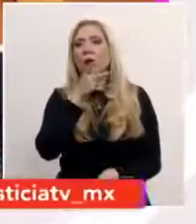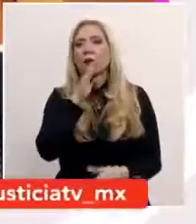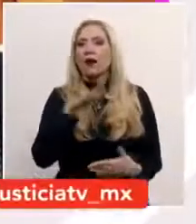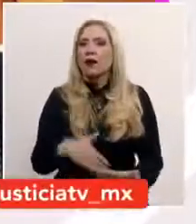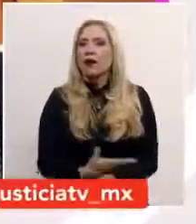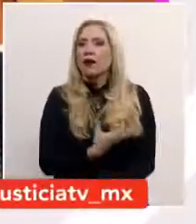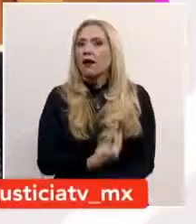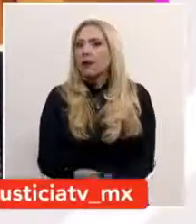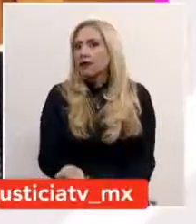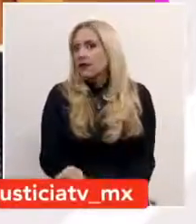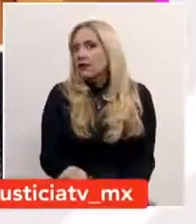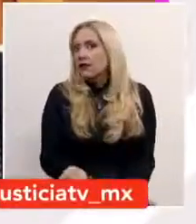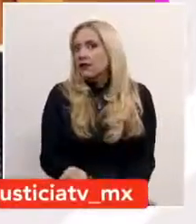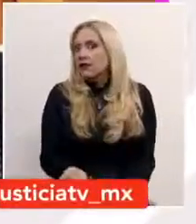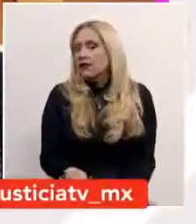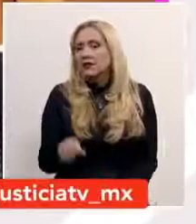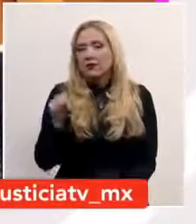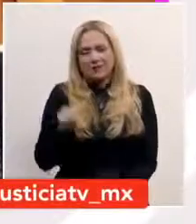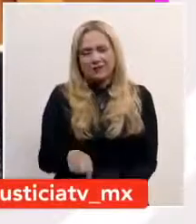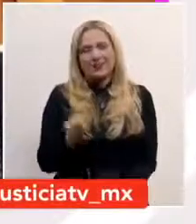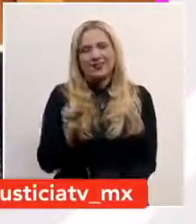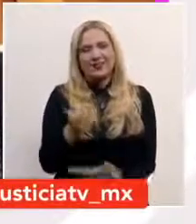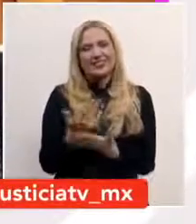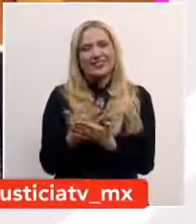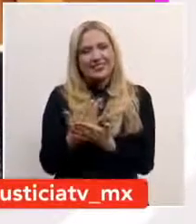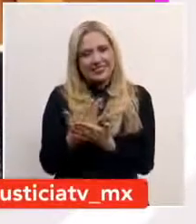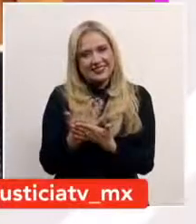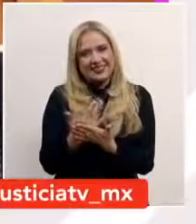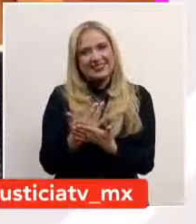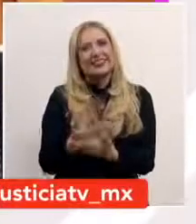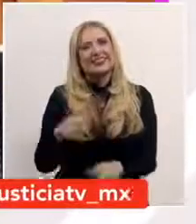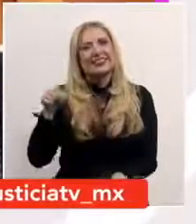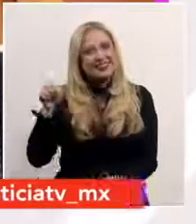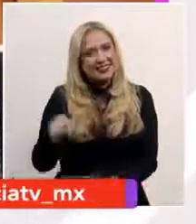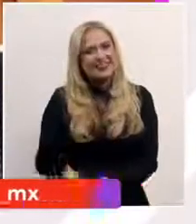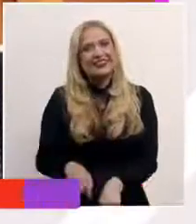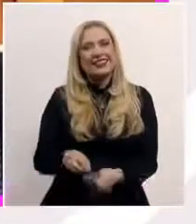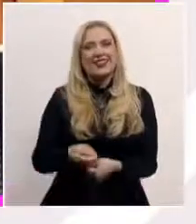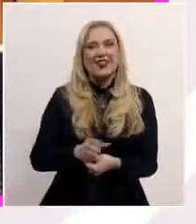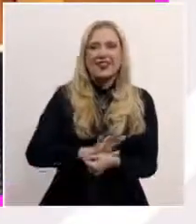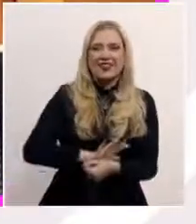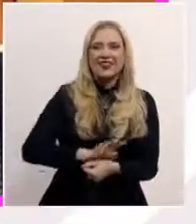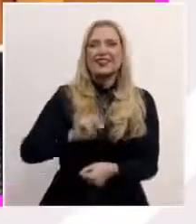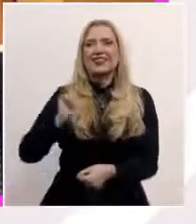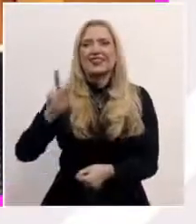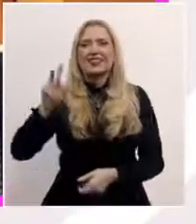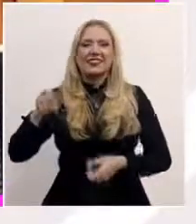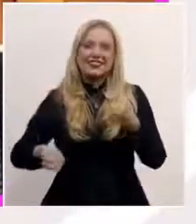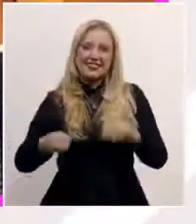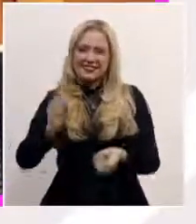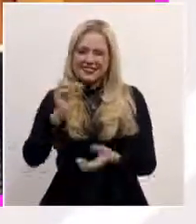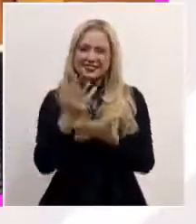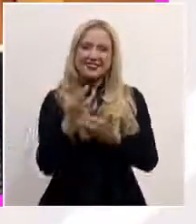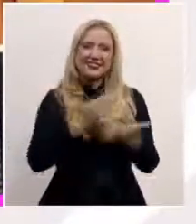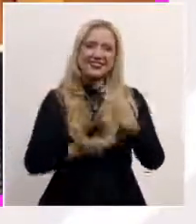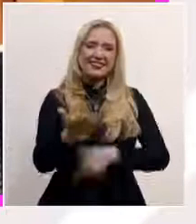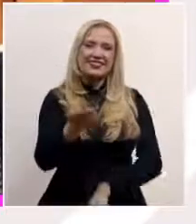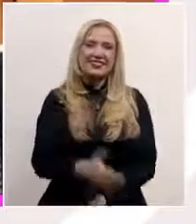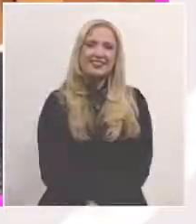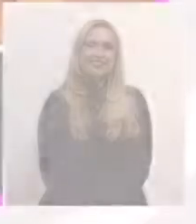Estamos en espacio diverso, directamente desde el COPRED. No le cambien, ahorita